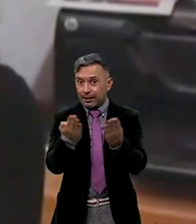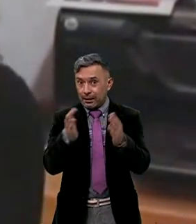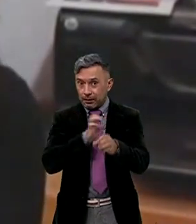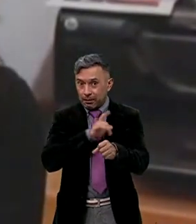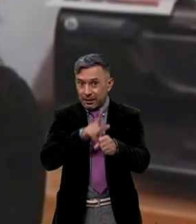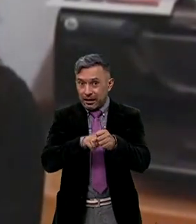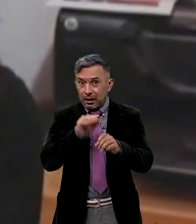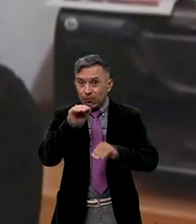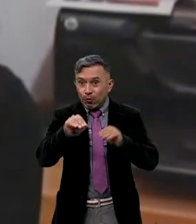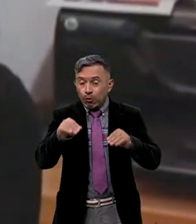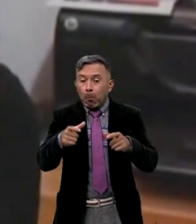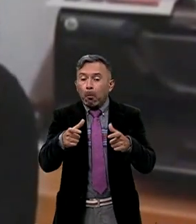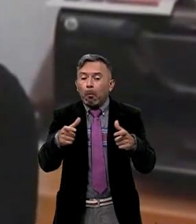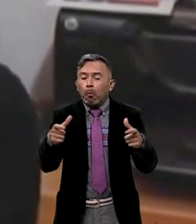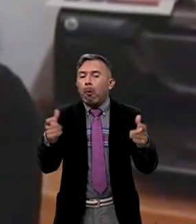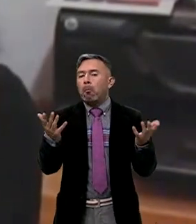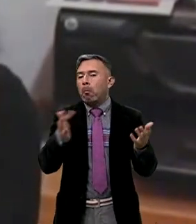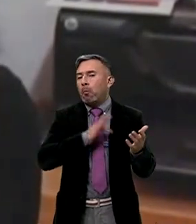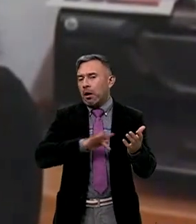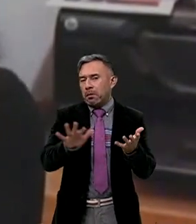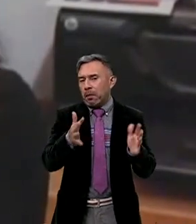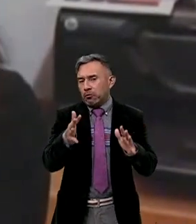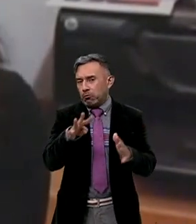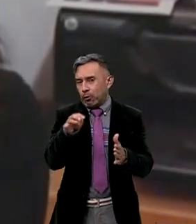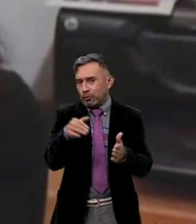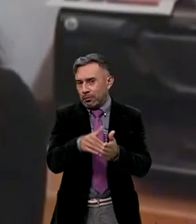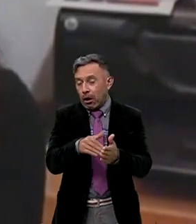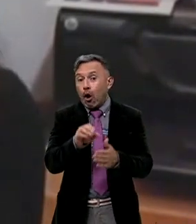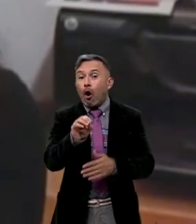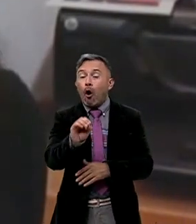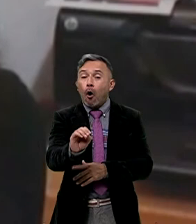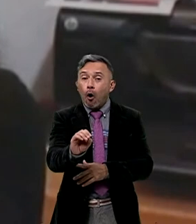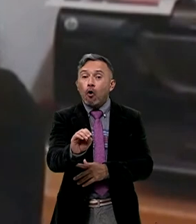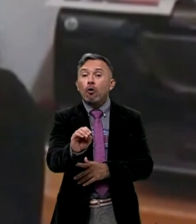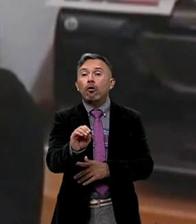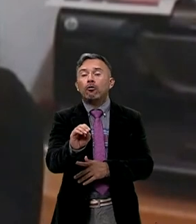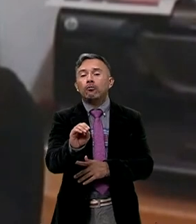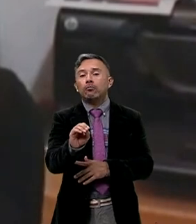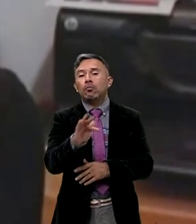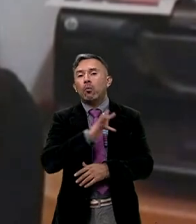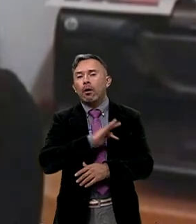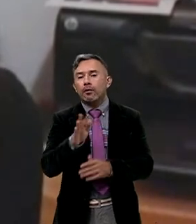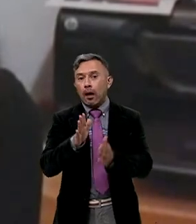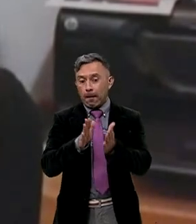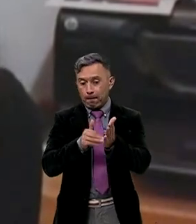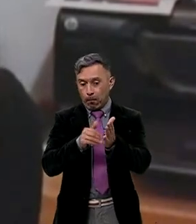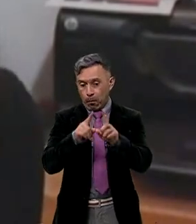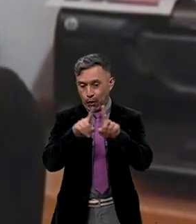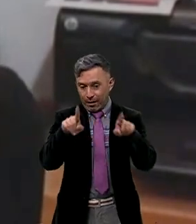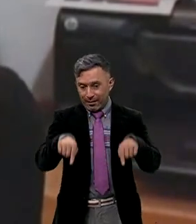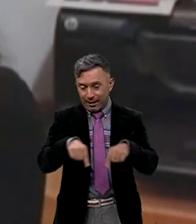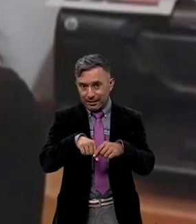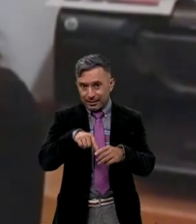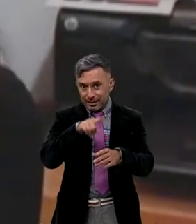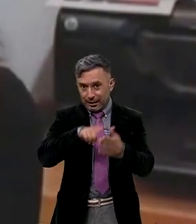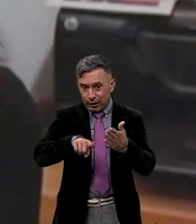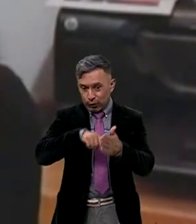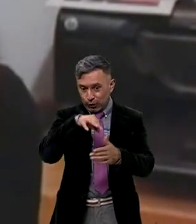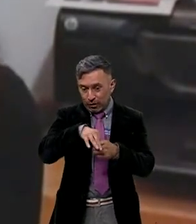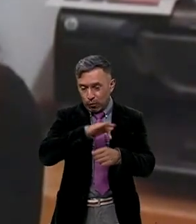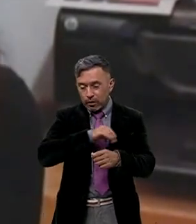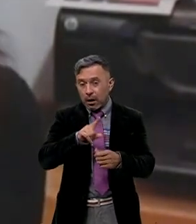si se hacen los otros ejercicios aumentando el número es de boletas electorales subiendo las dos mil